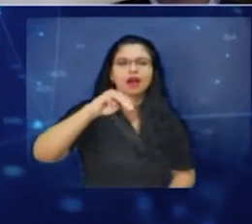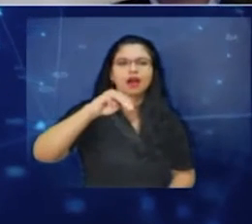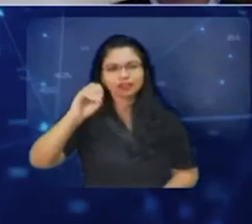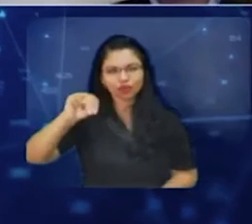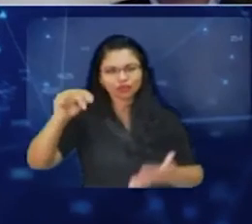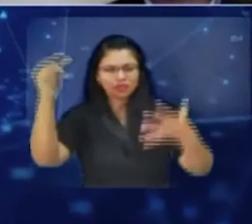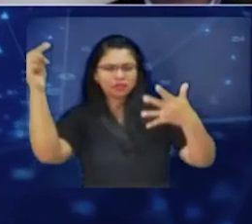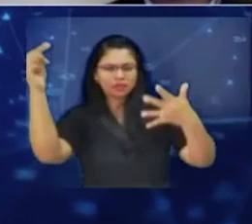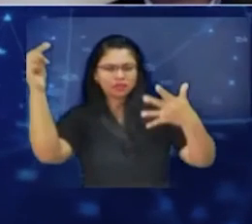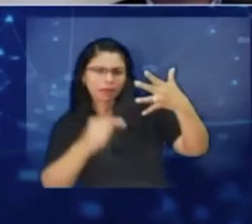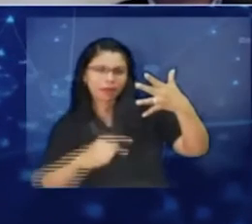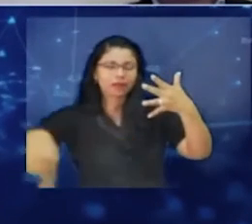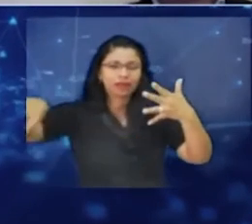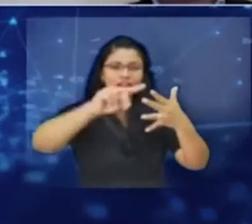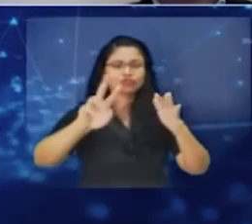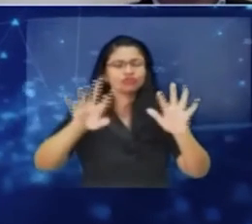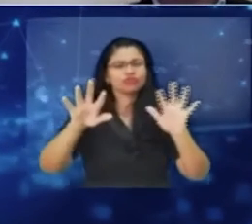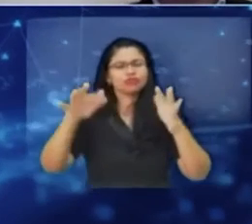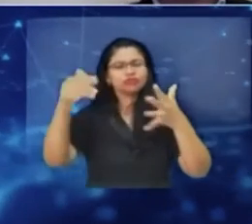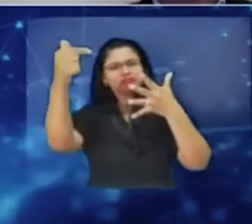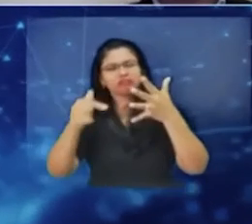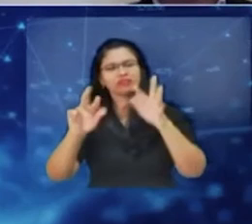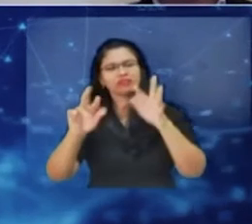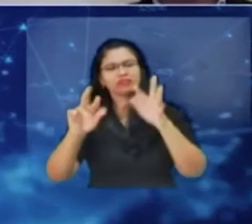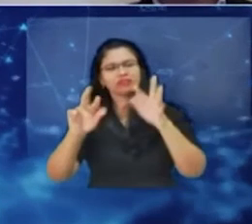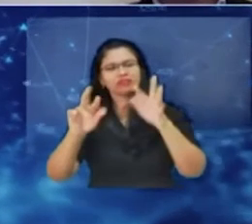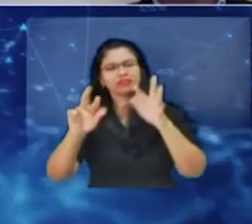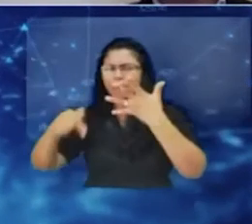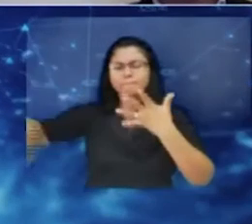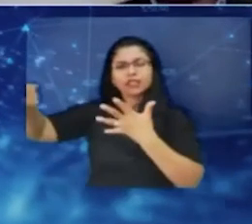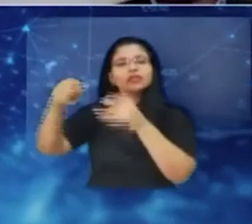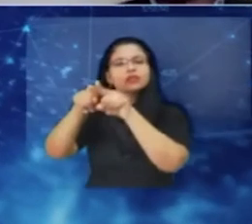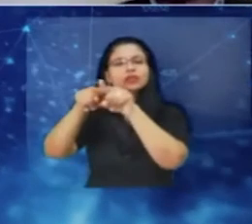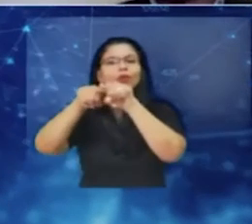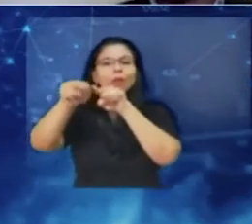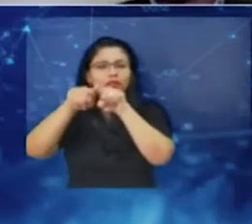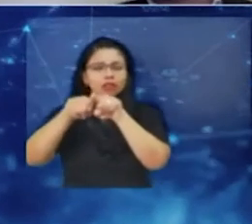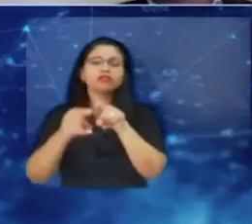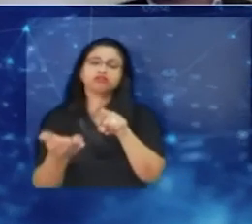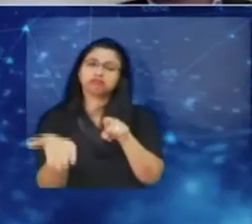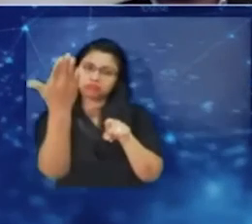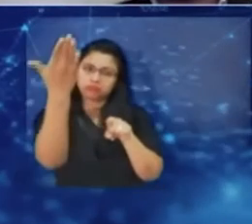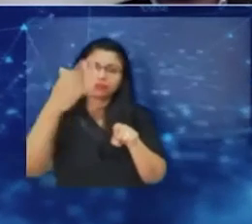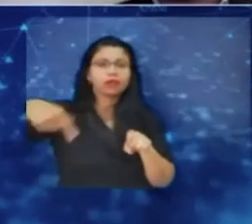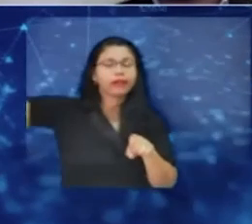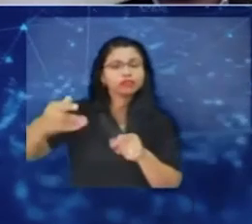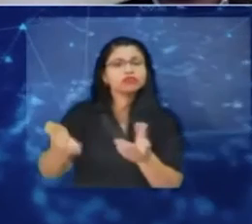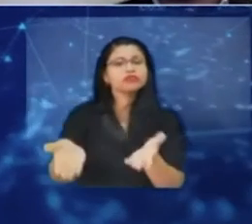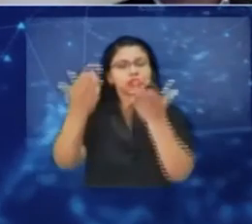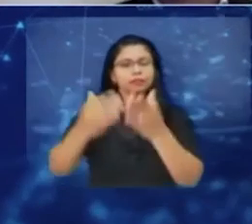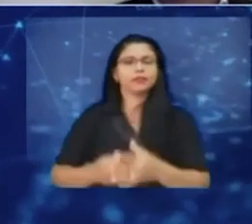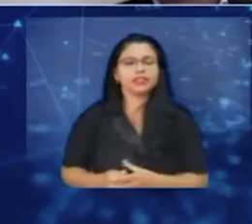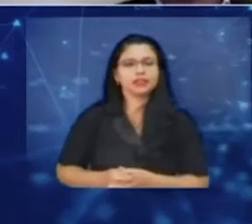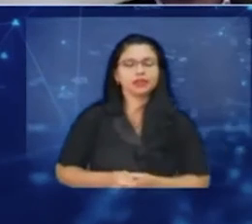está en esta reunión, y otros, ¿no? La competencia es buena, la competencia es sana, siempre es que se dé